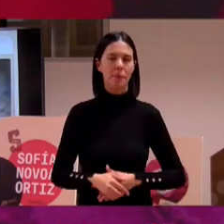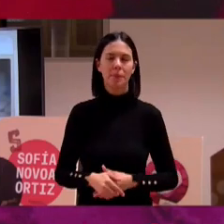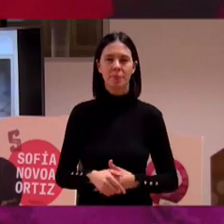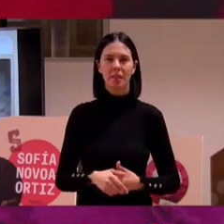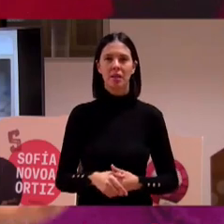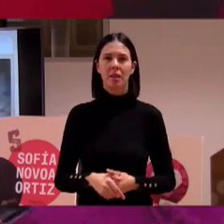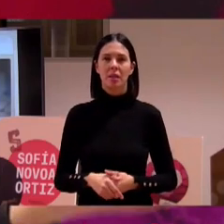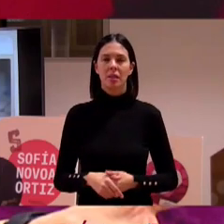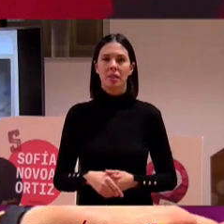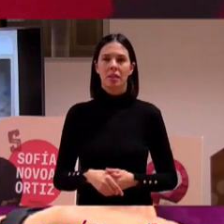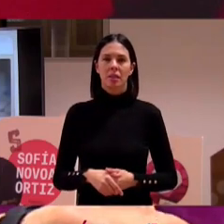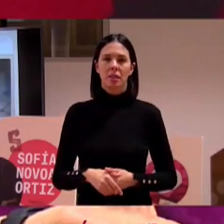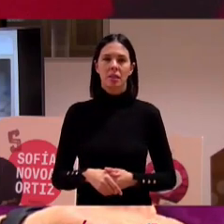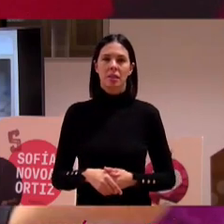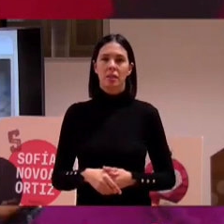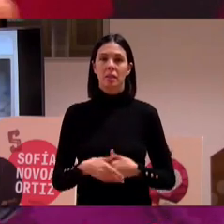Non é tanto